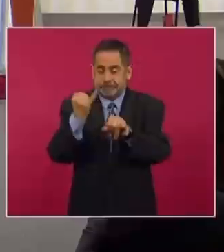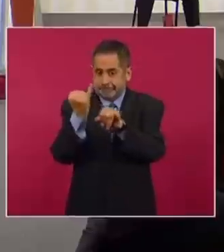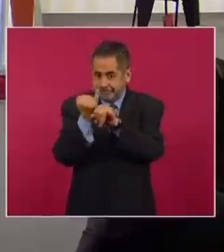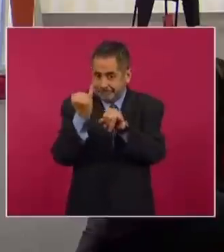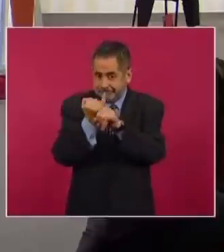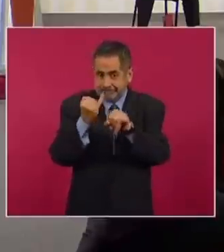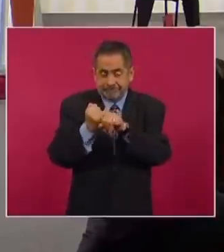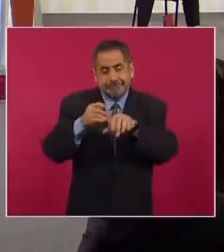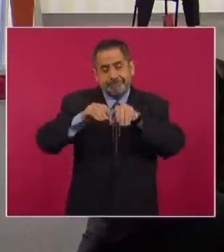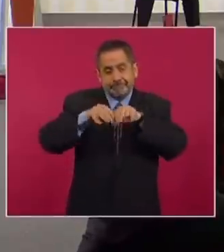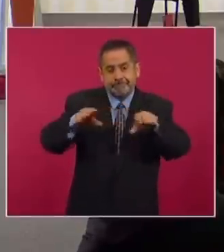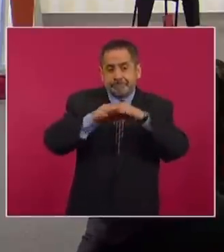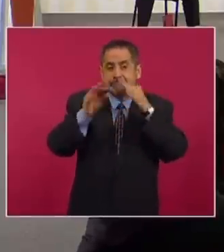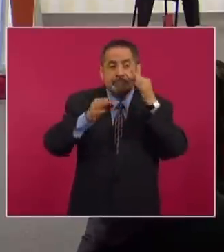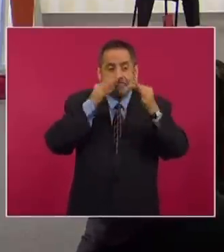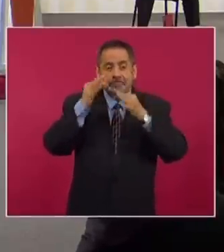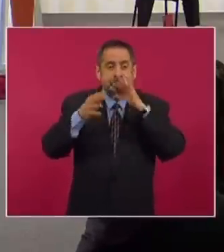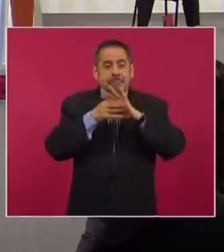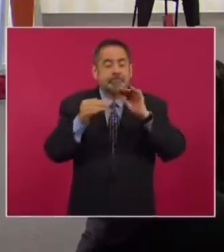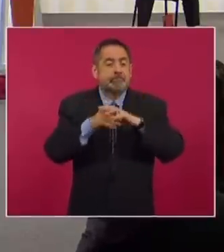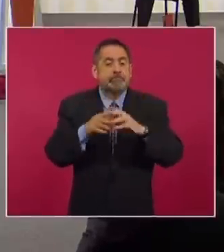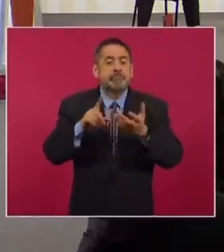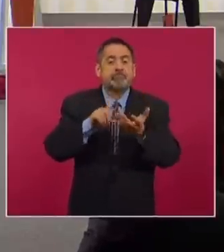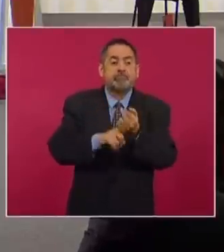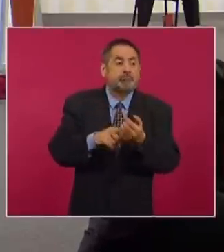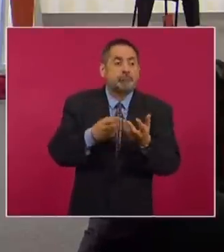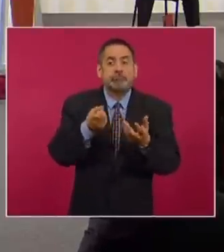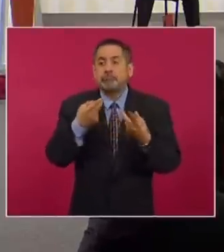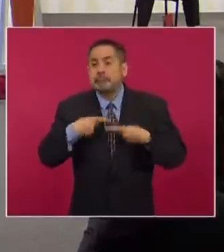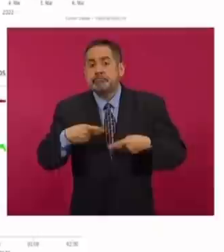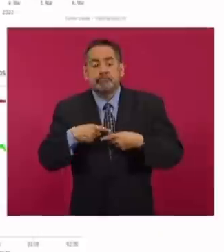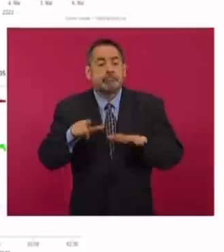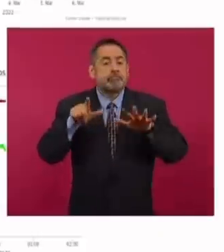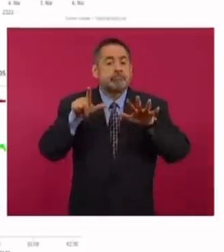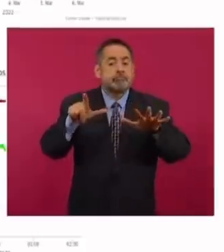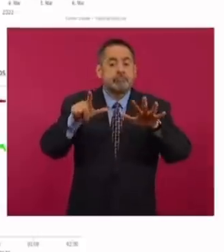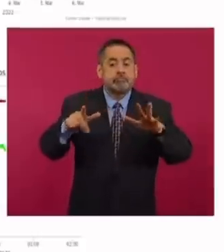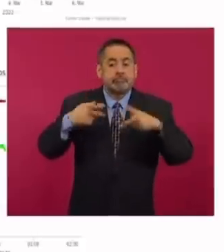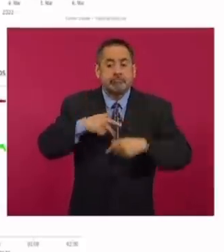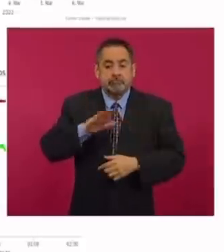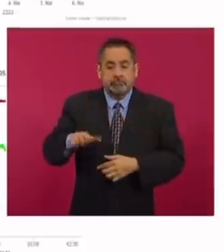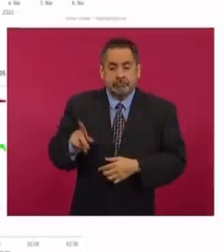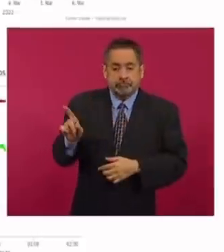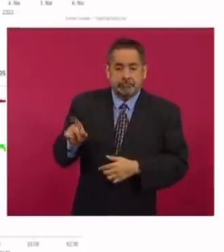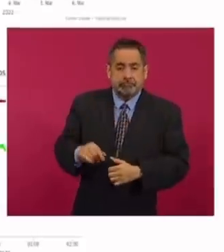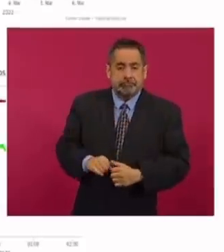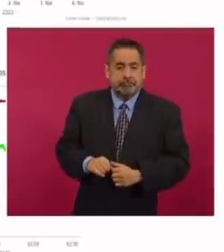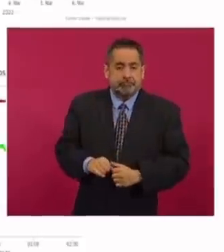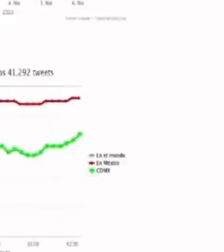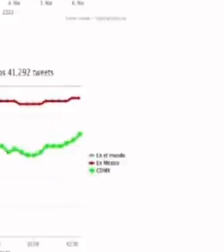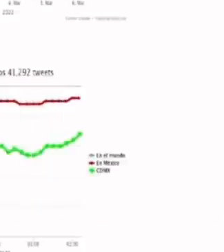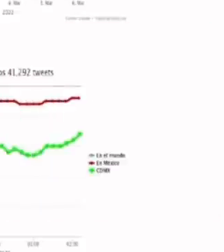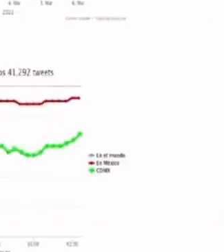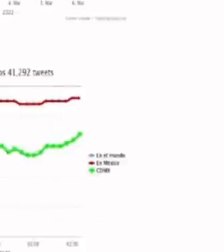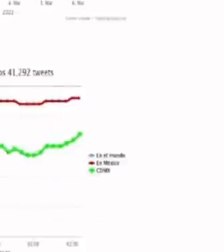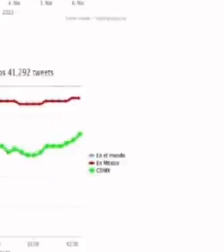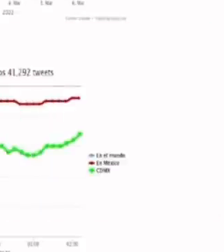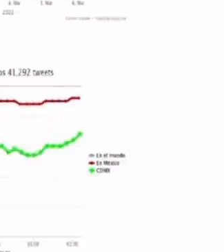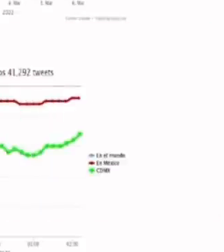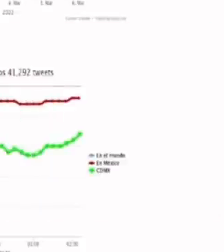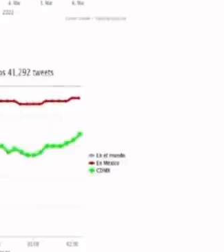sociales la noticia de 17 muertos la cual con toda la evidencia los